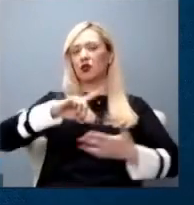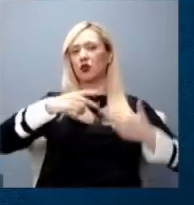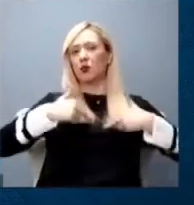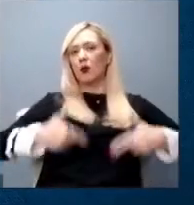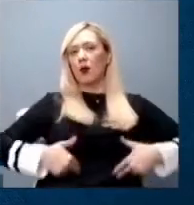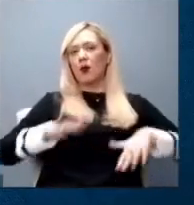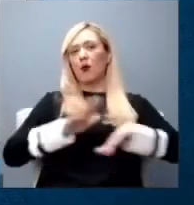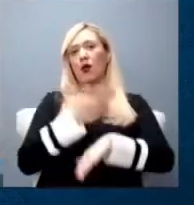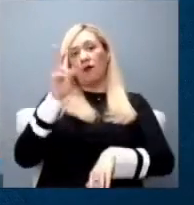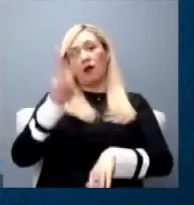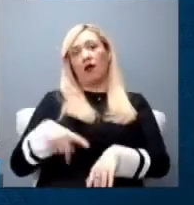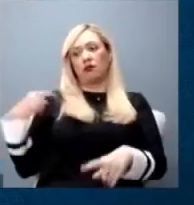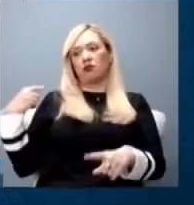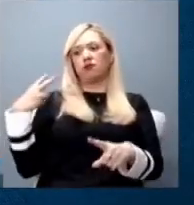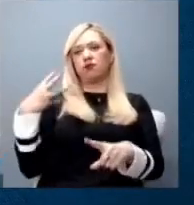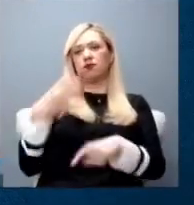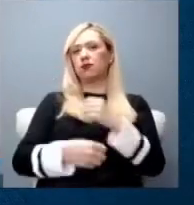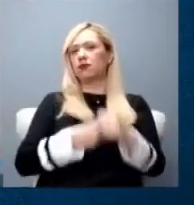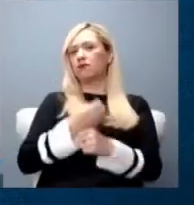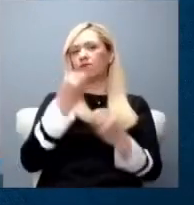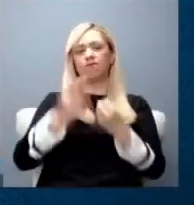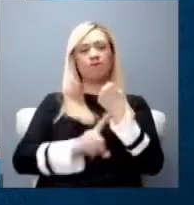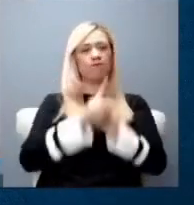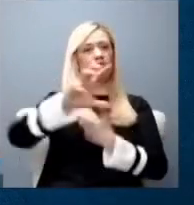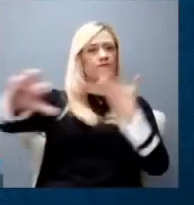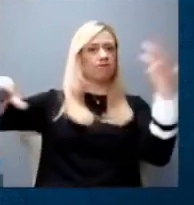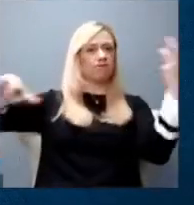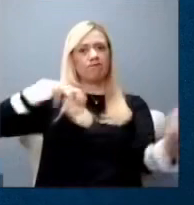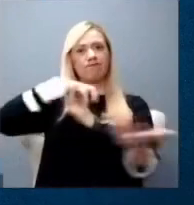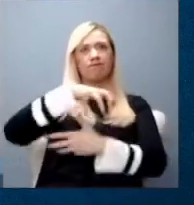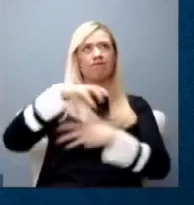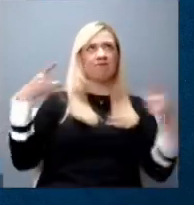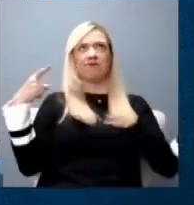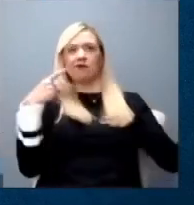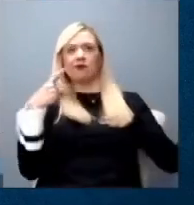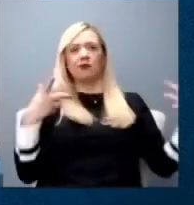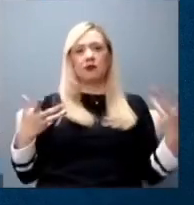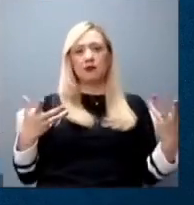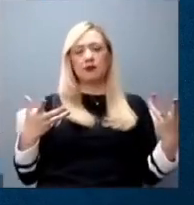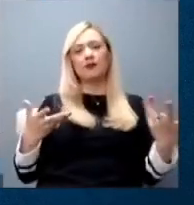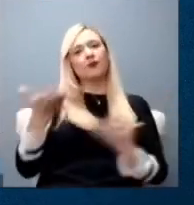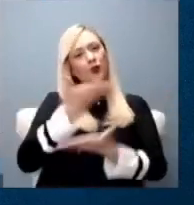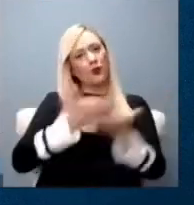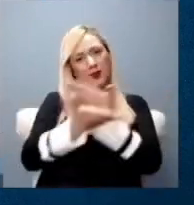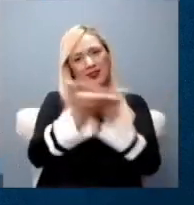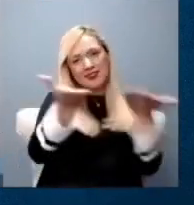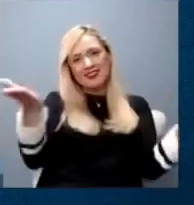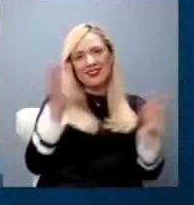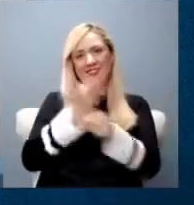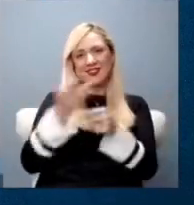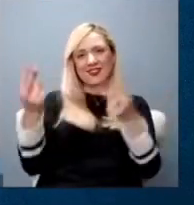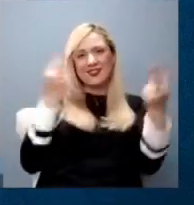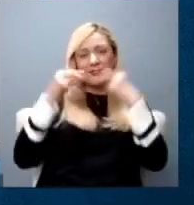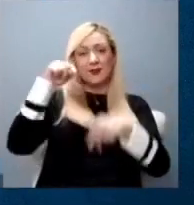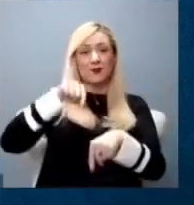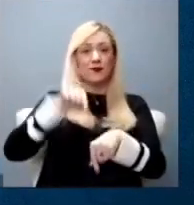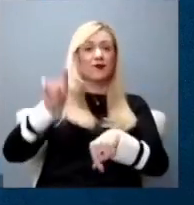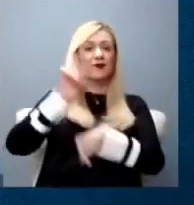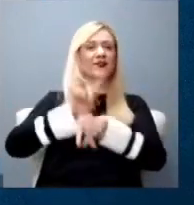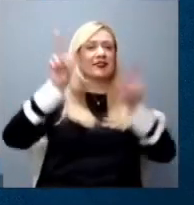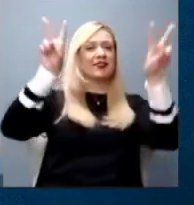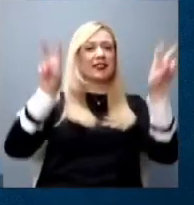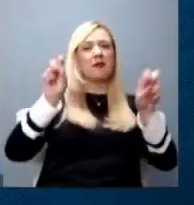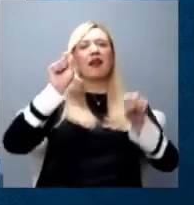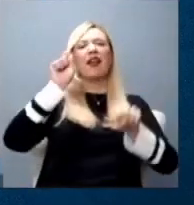frente a los últimos años que en algún momento ha habido algunas reacciones frente al sistema. Y bueno, compartirles a quienes nos ven que el día de hoy platicamos sobre el